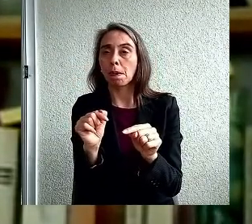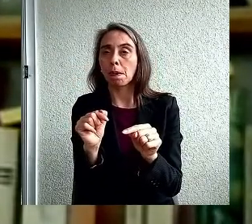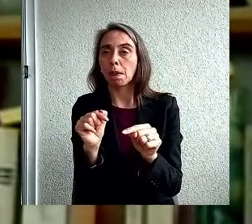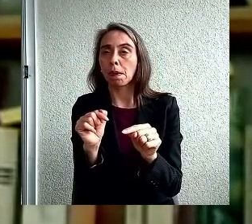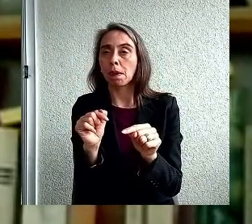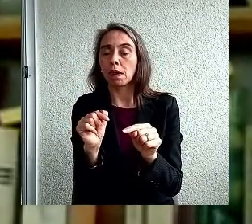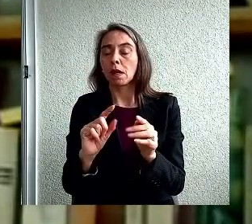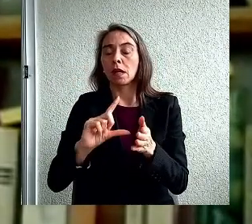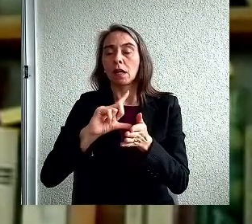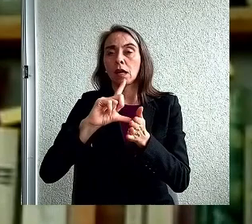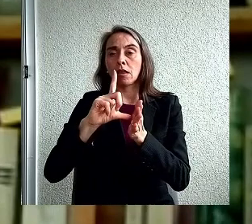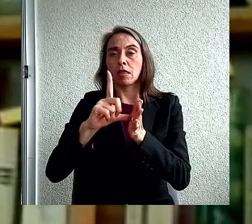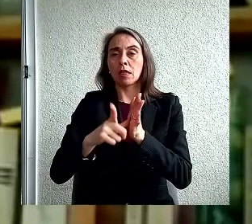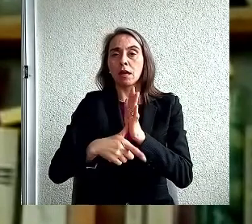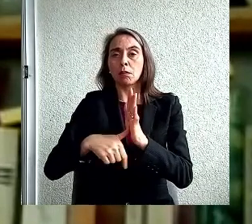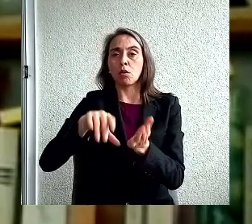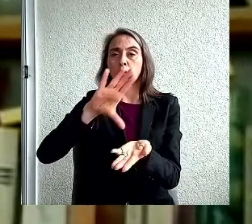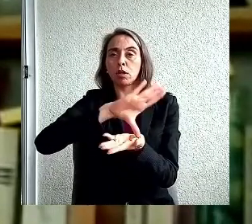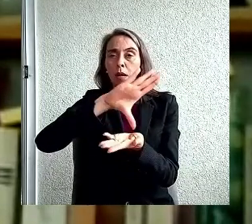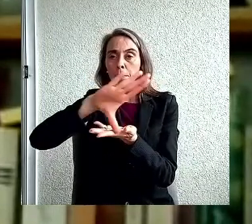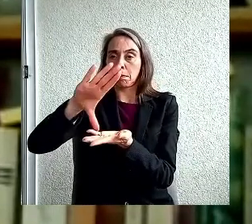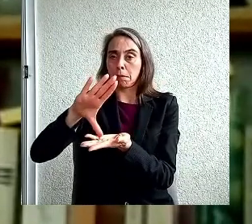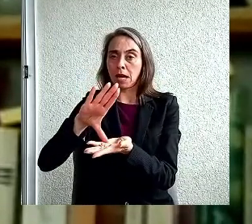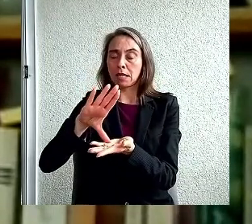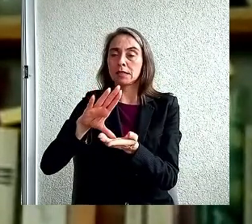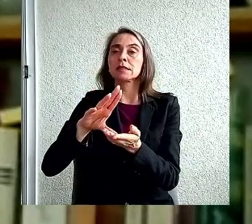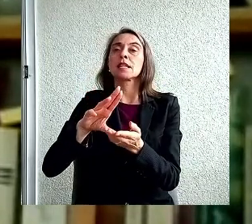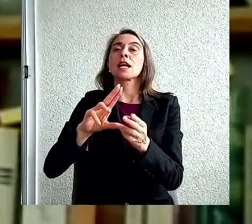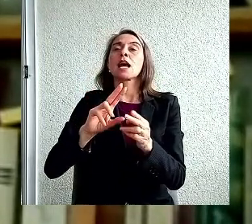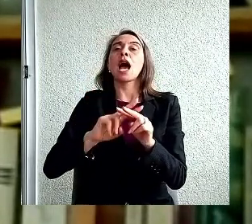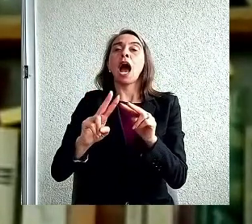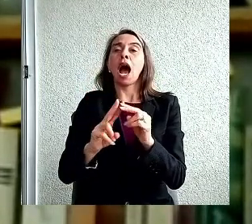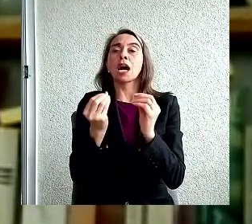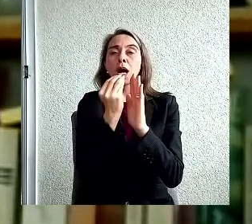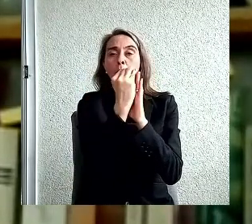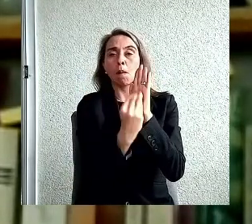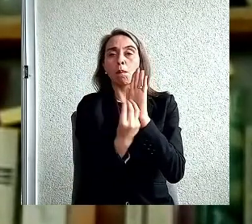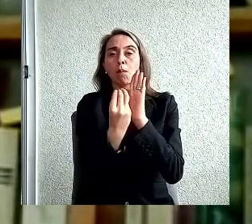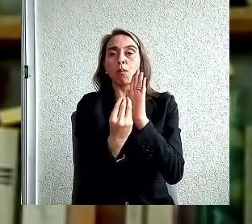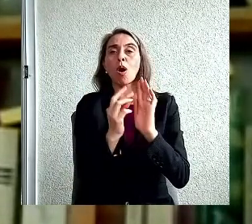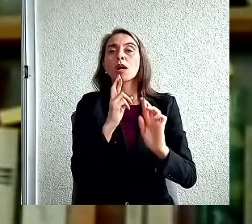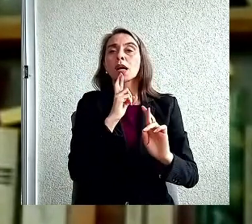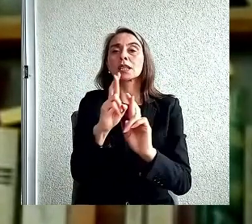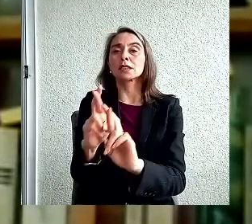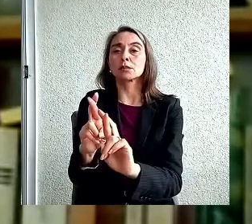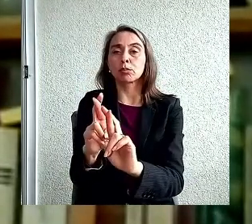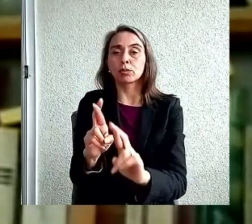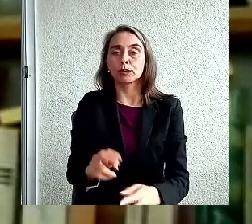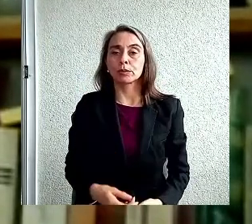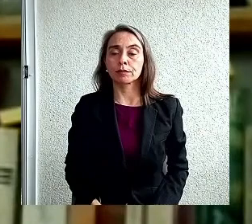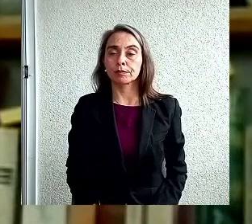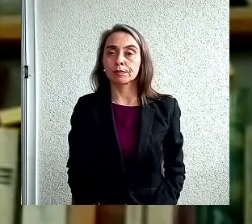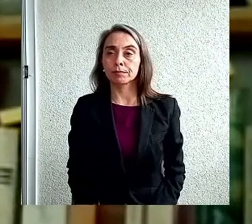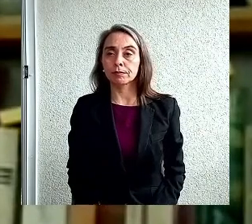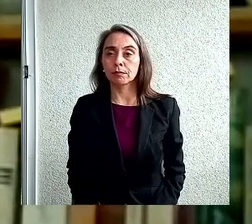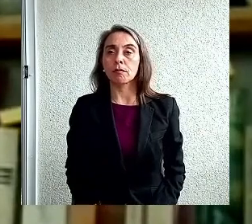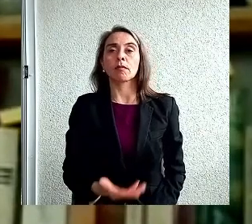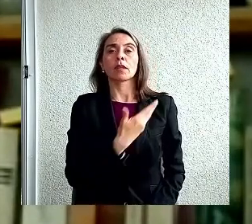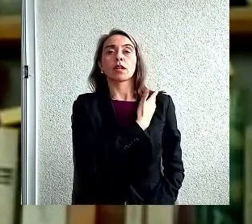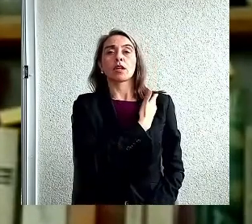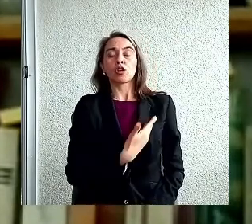Los gobiernos dependen de mucho de esto. A pesar de ver todos estos cambios, de cambiar